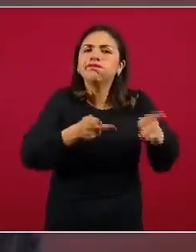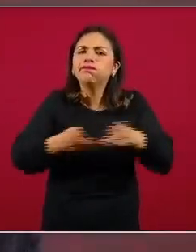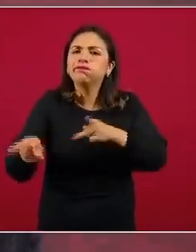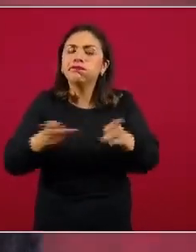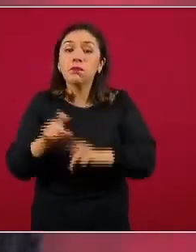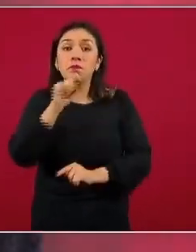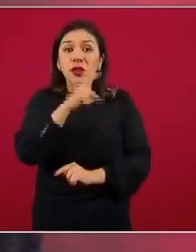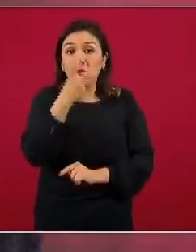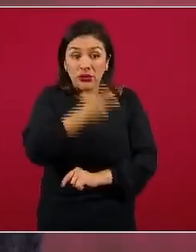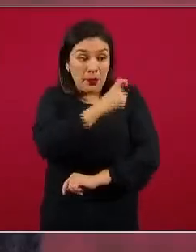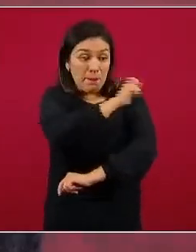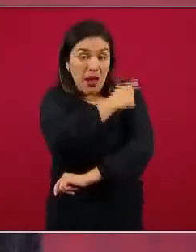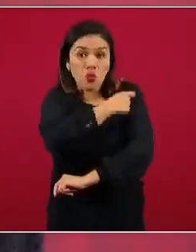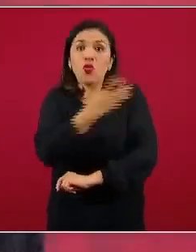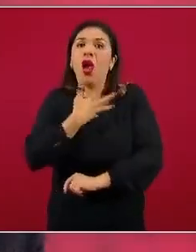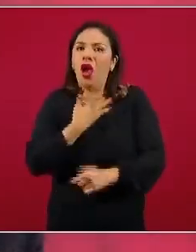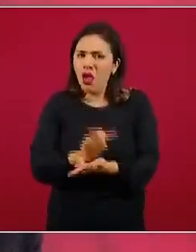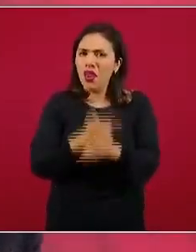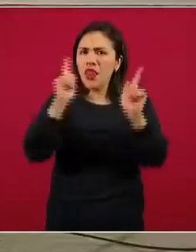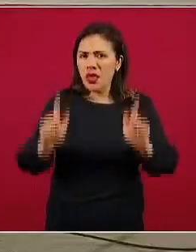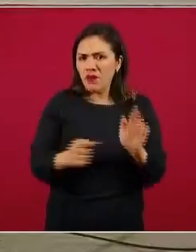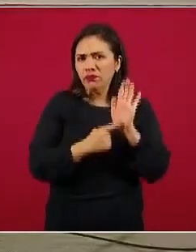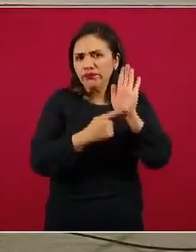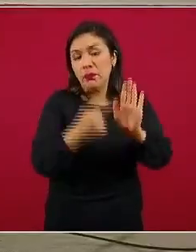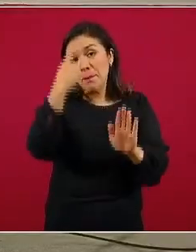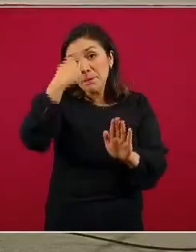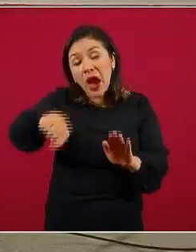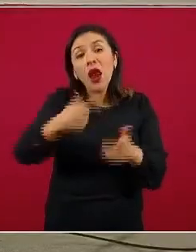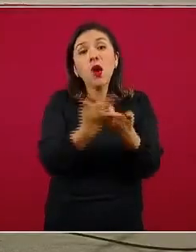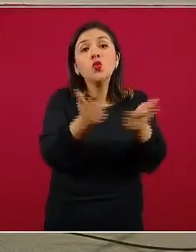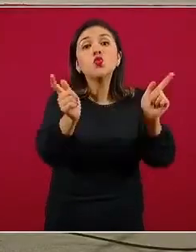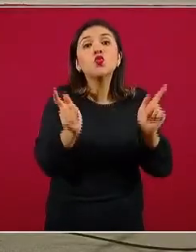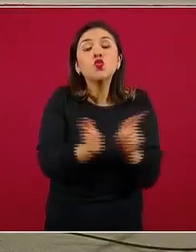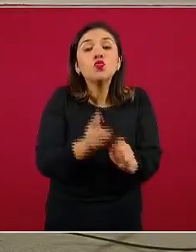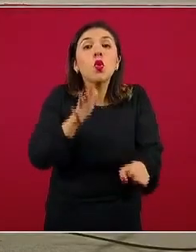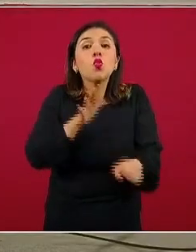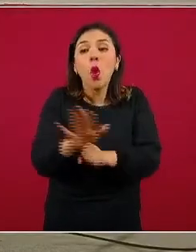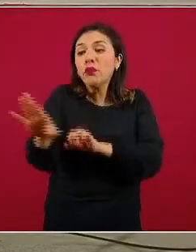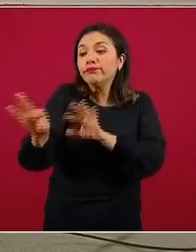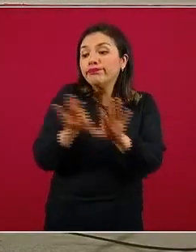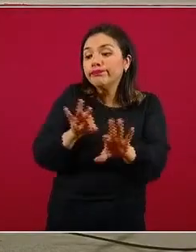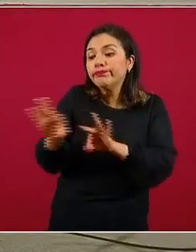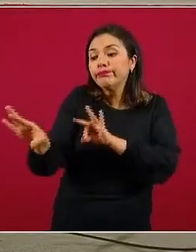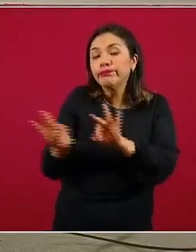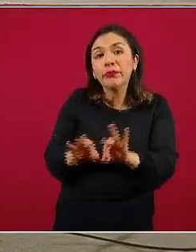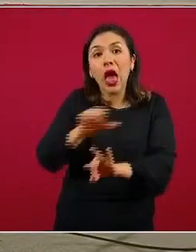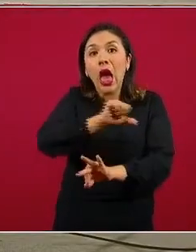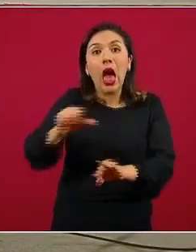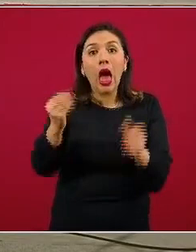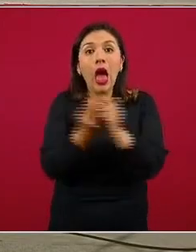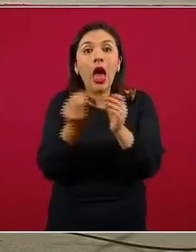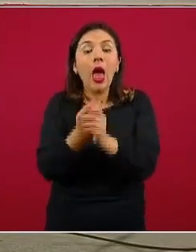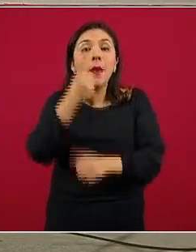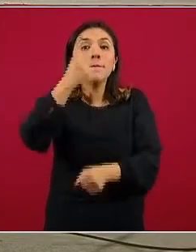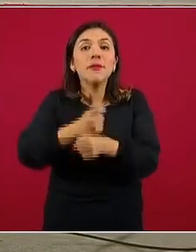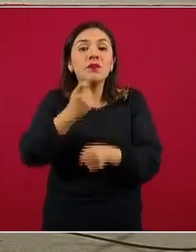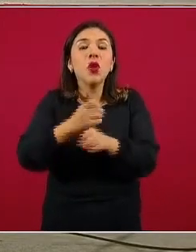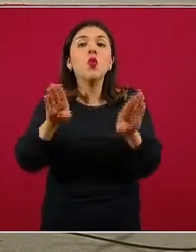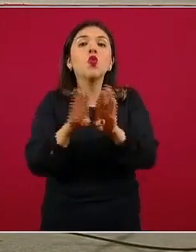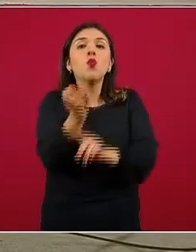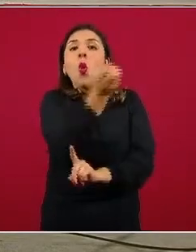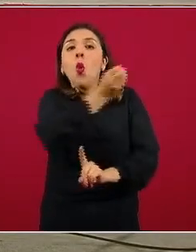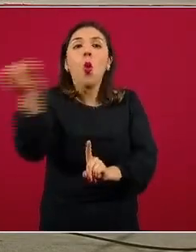través de la cual la vacuna va a estar disponible para los grupos que se vayan seleccionando y que además tengan un orden en la